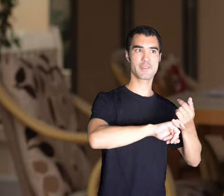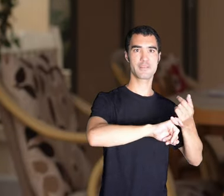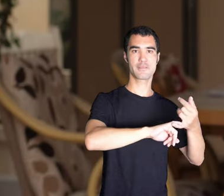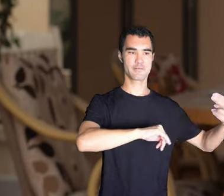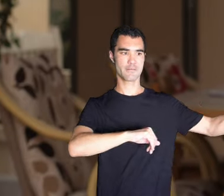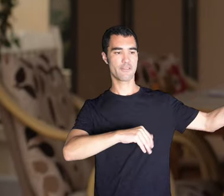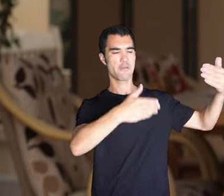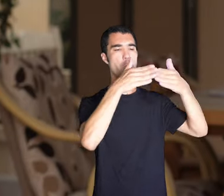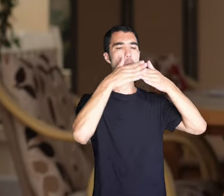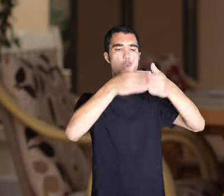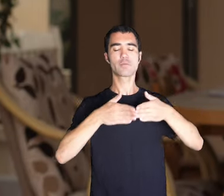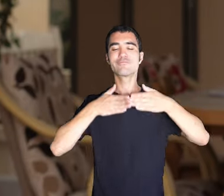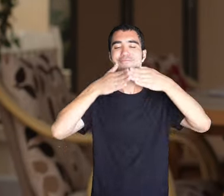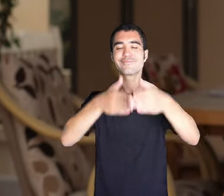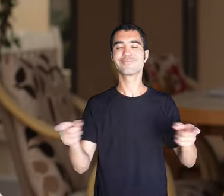puerto,